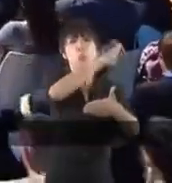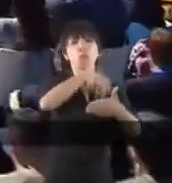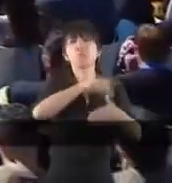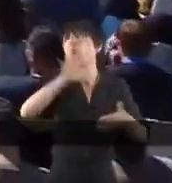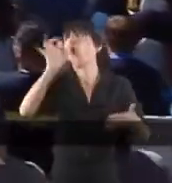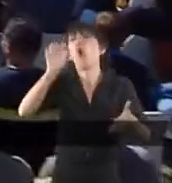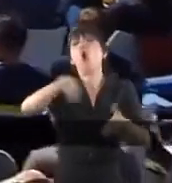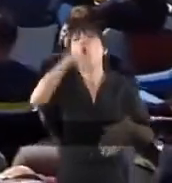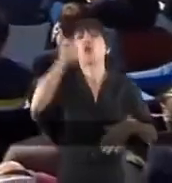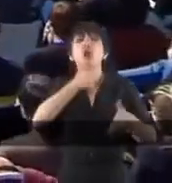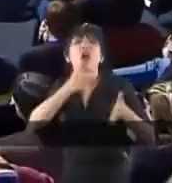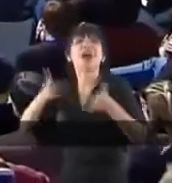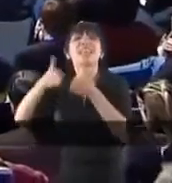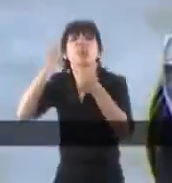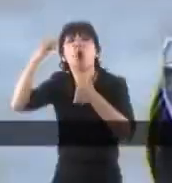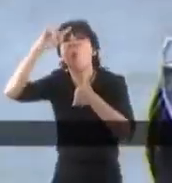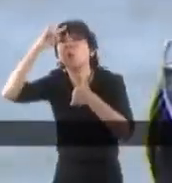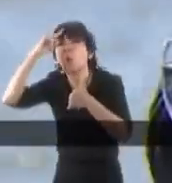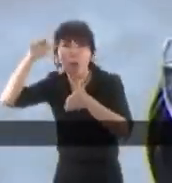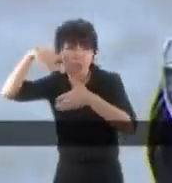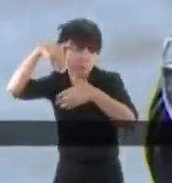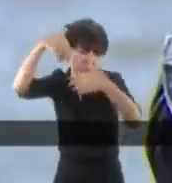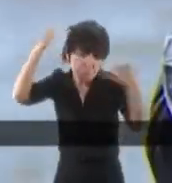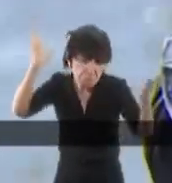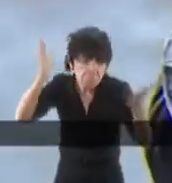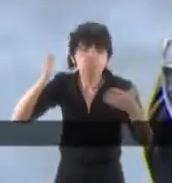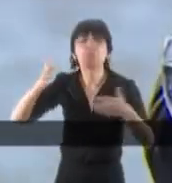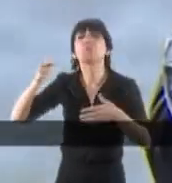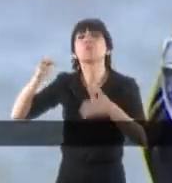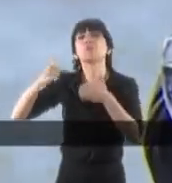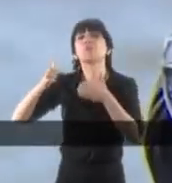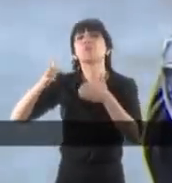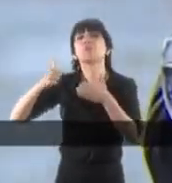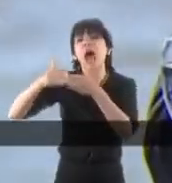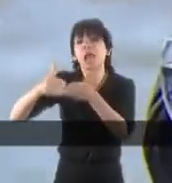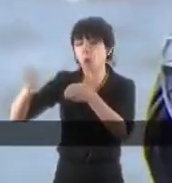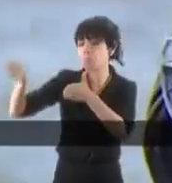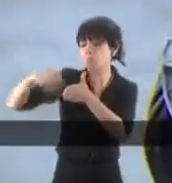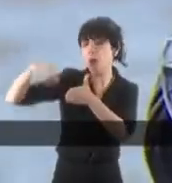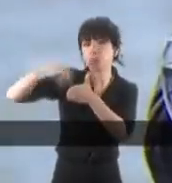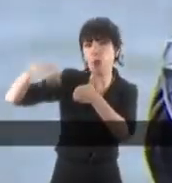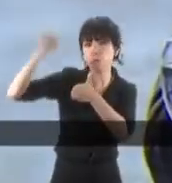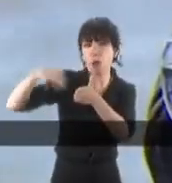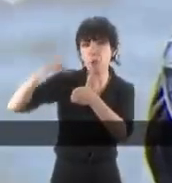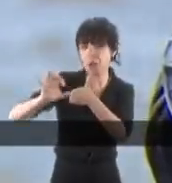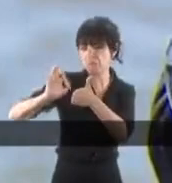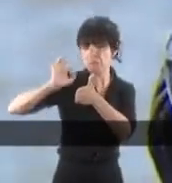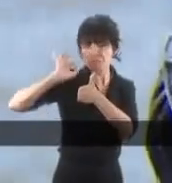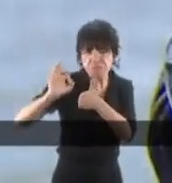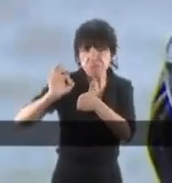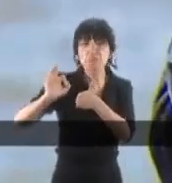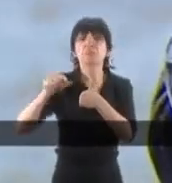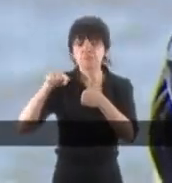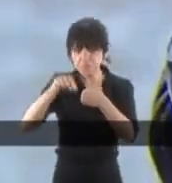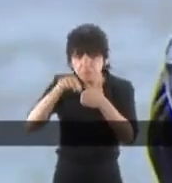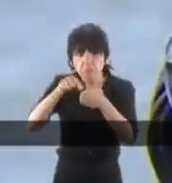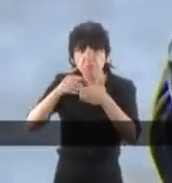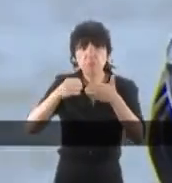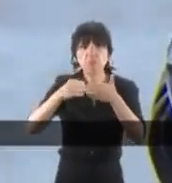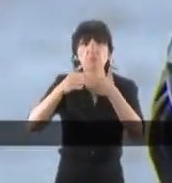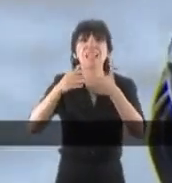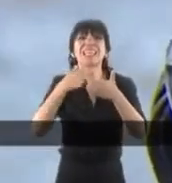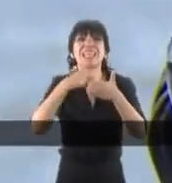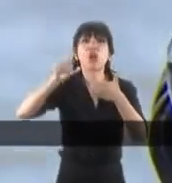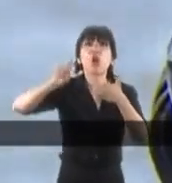en el río Uruguay, en un puerto del río Uruguay, y se propone dirigirse a otro